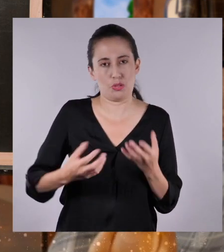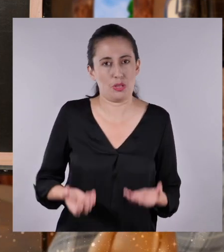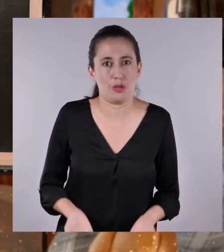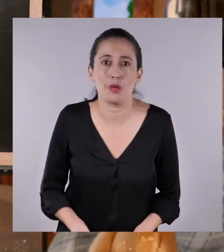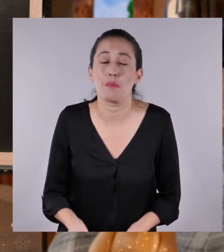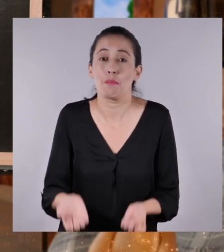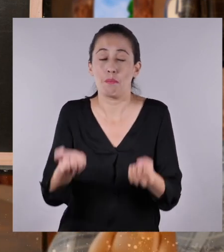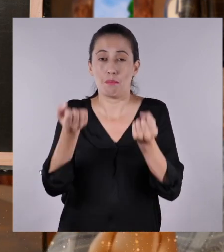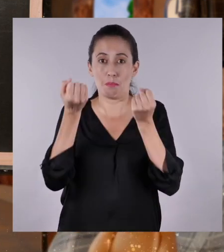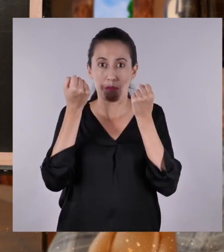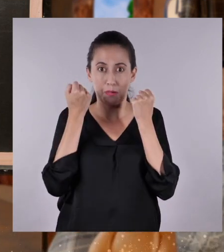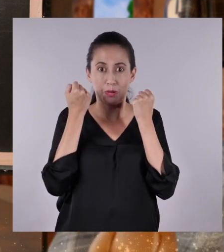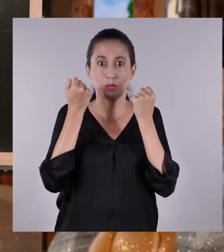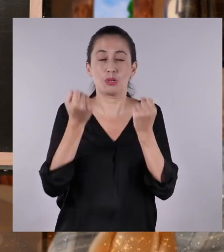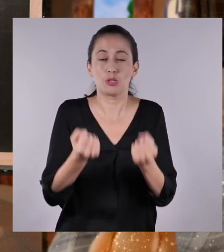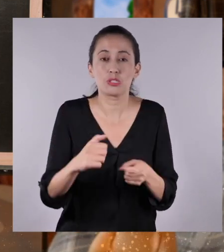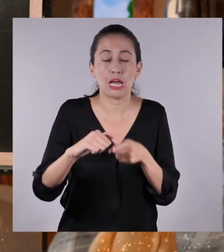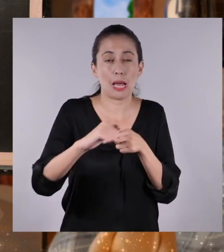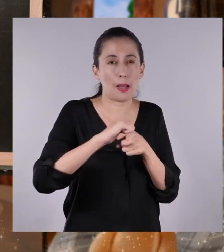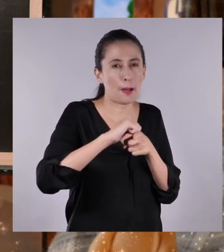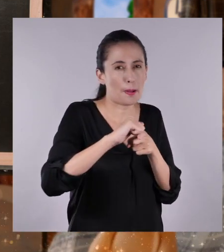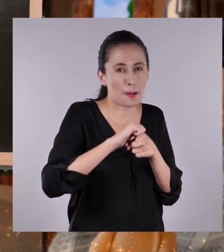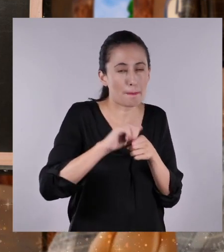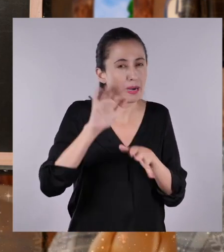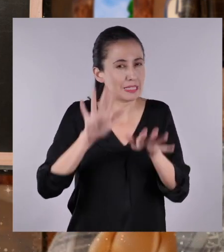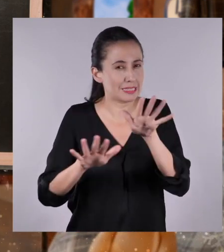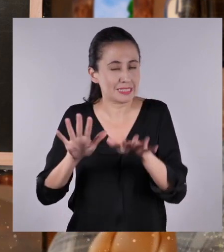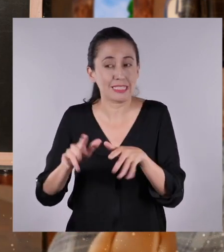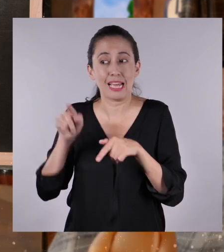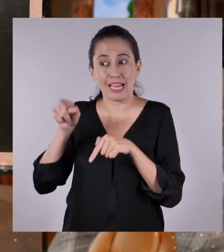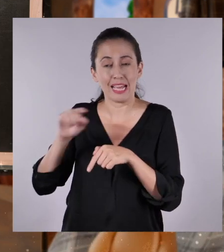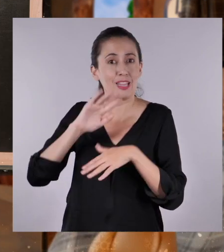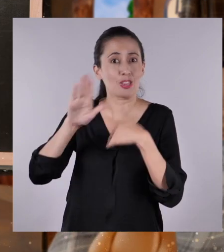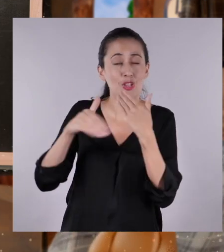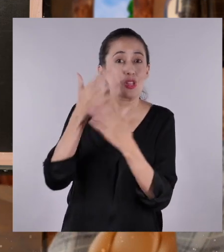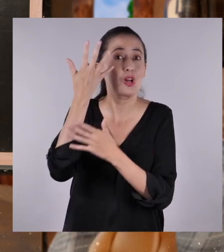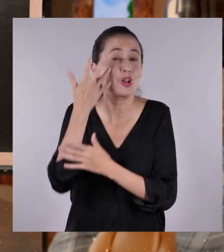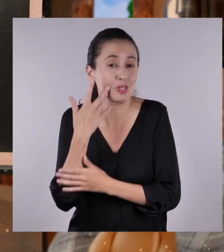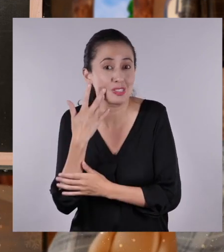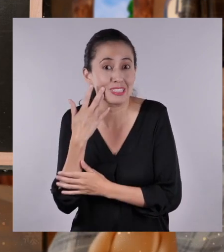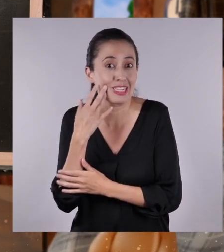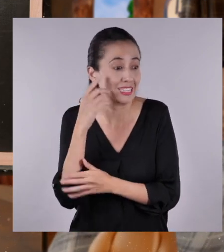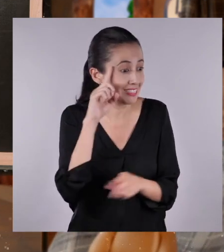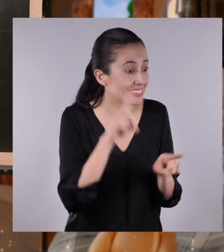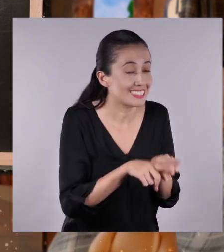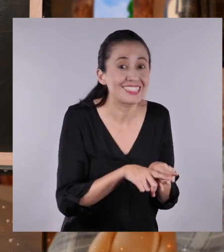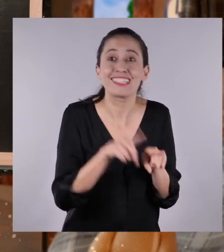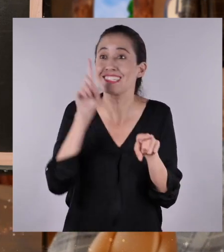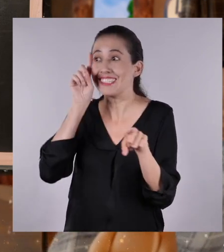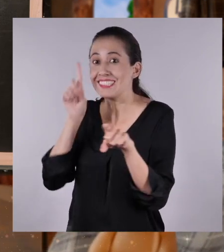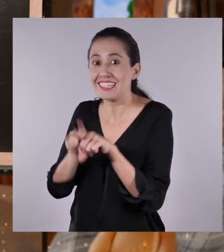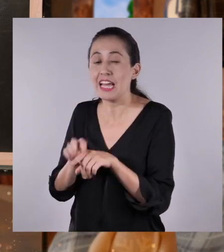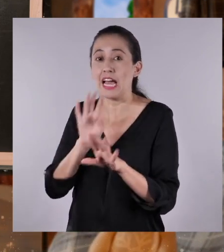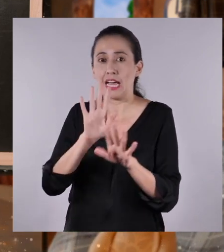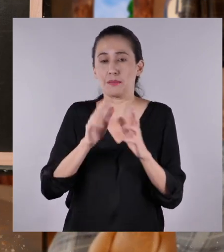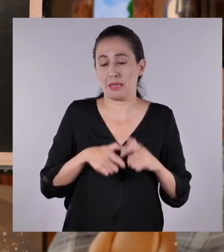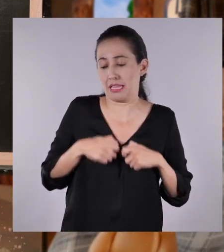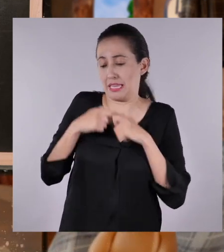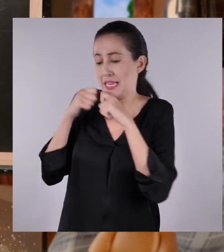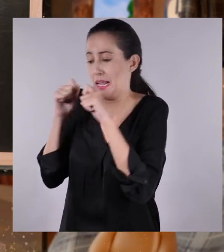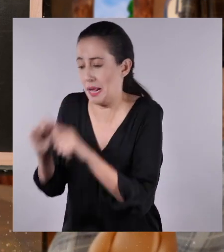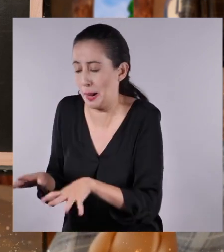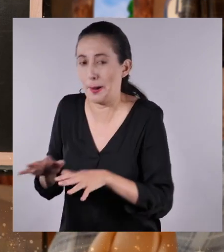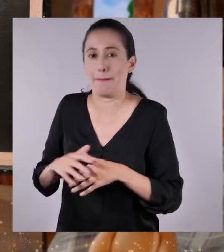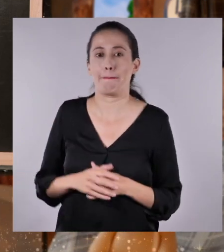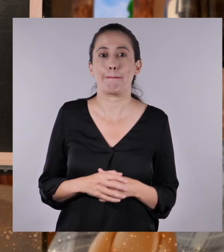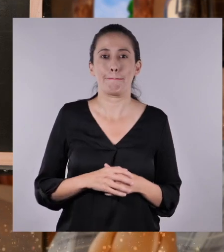vamos a levantar peso, pero podemos hacer un calentamiento parecido al que hace Nancy todos los días. ¿Qué te parece? Me parece perfecto. ¿Sí? Espérate, voy a